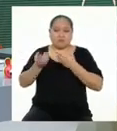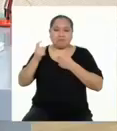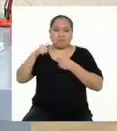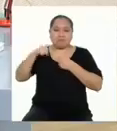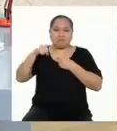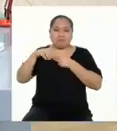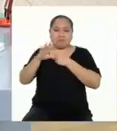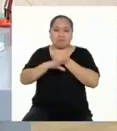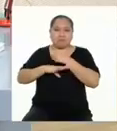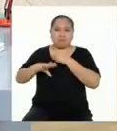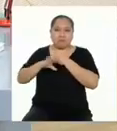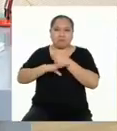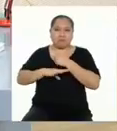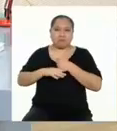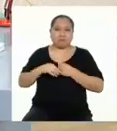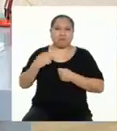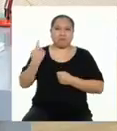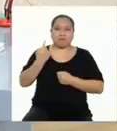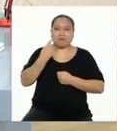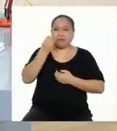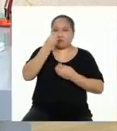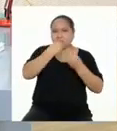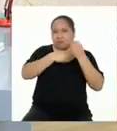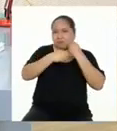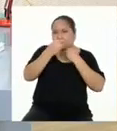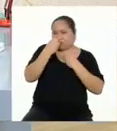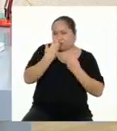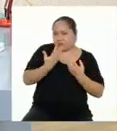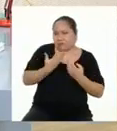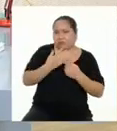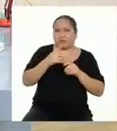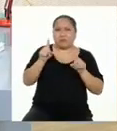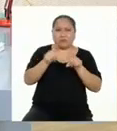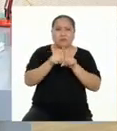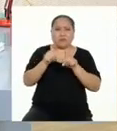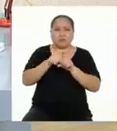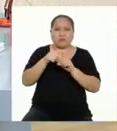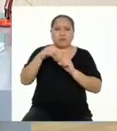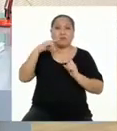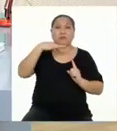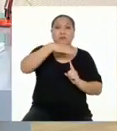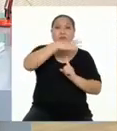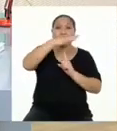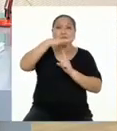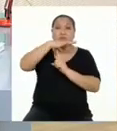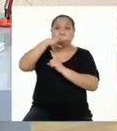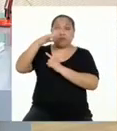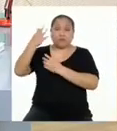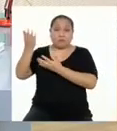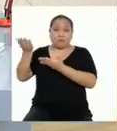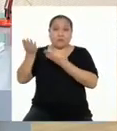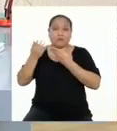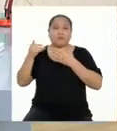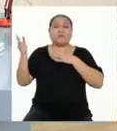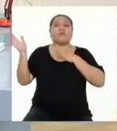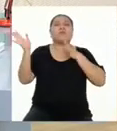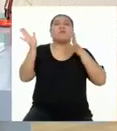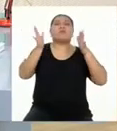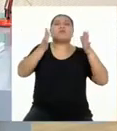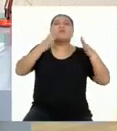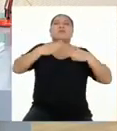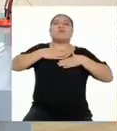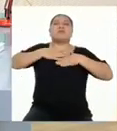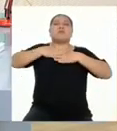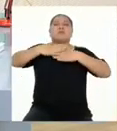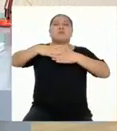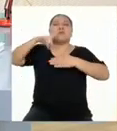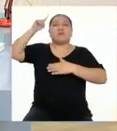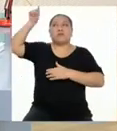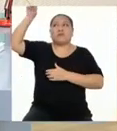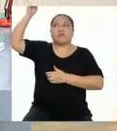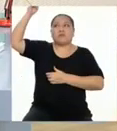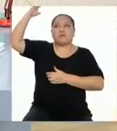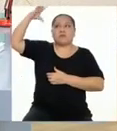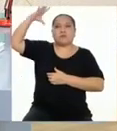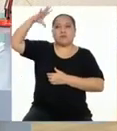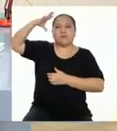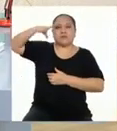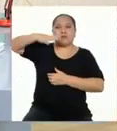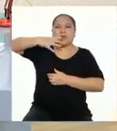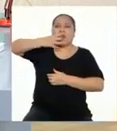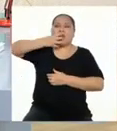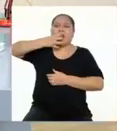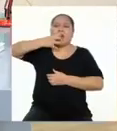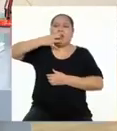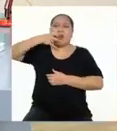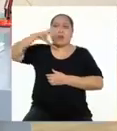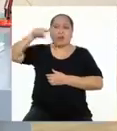básicas. No solo la alimentación, sino que la naturaleza nos da también aire para respirar, energía solar y una